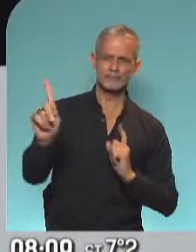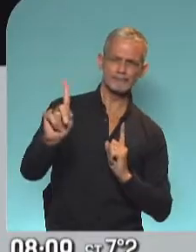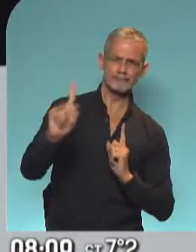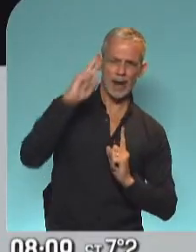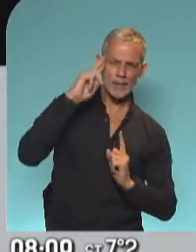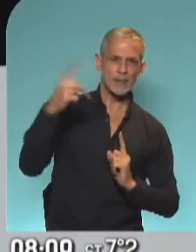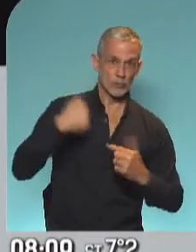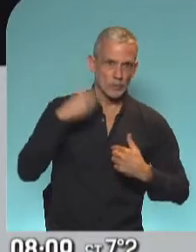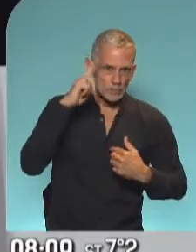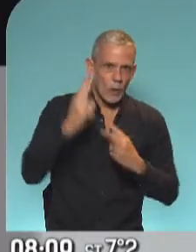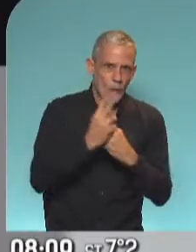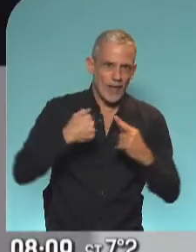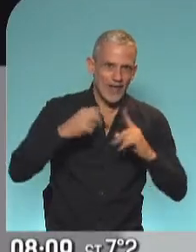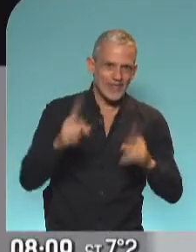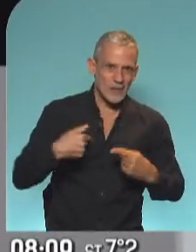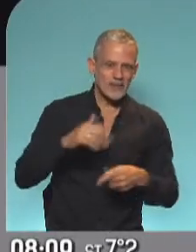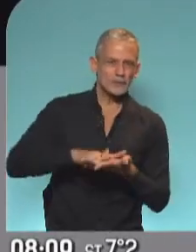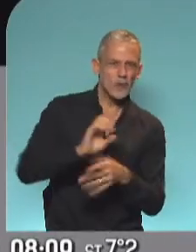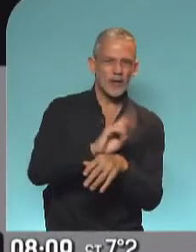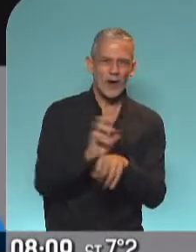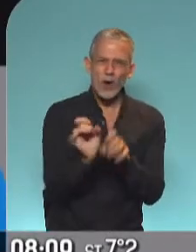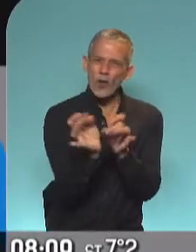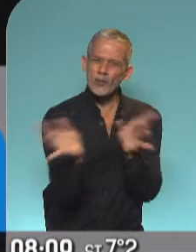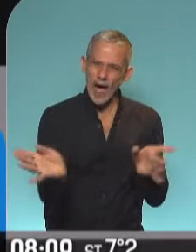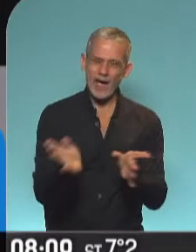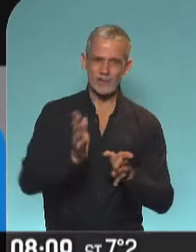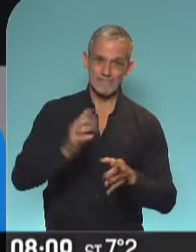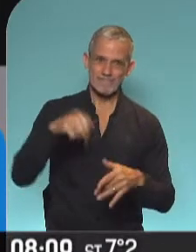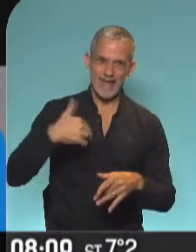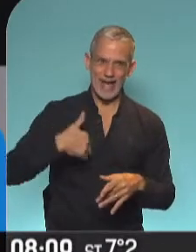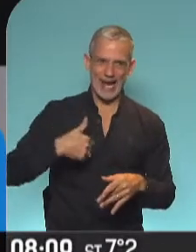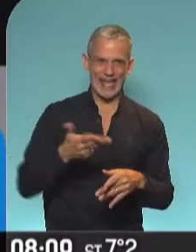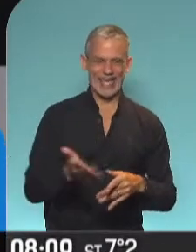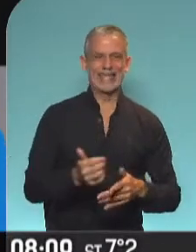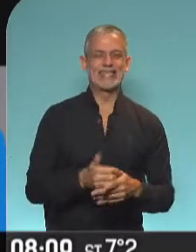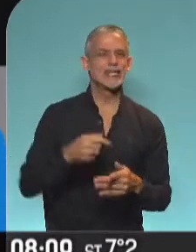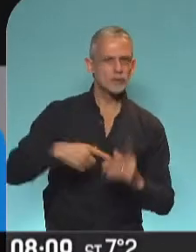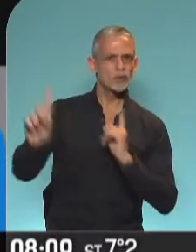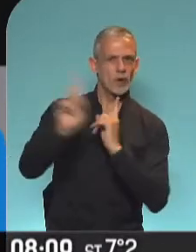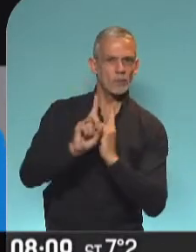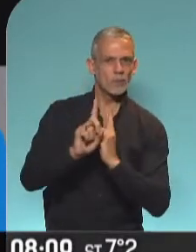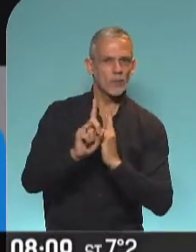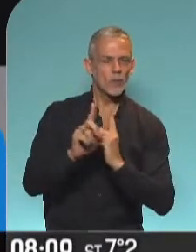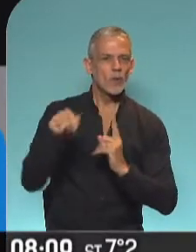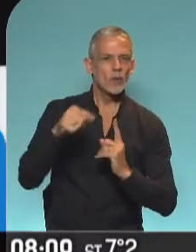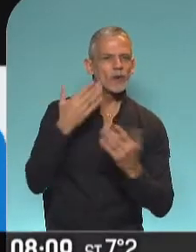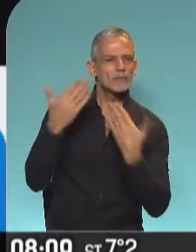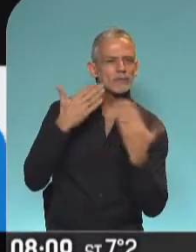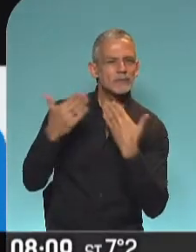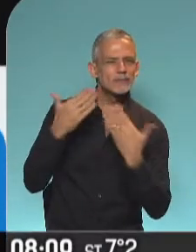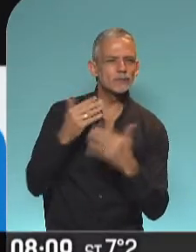en uno también en cuanto a los contagios del COVID-19 en la República Argentina. Estamos dialogando con un